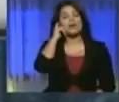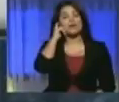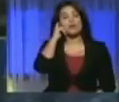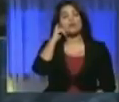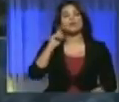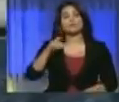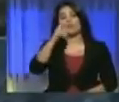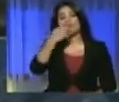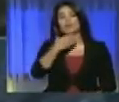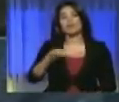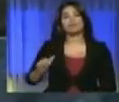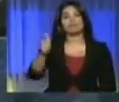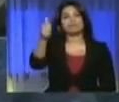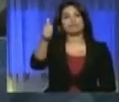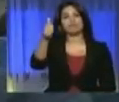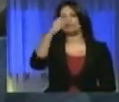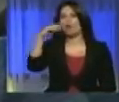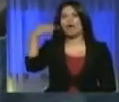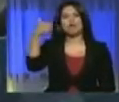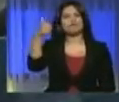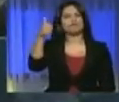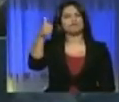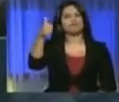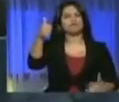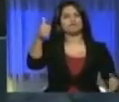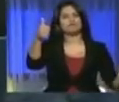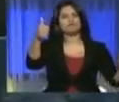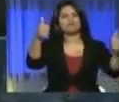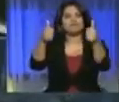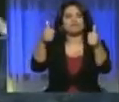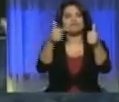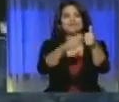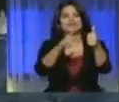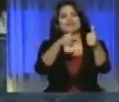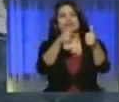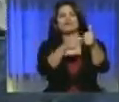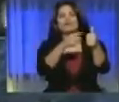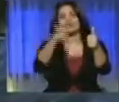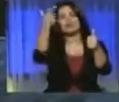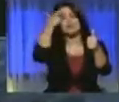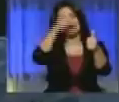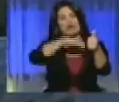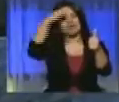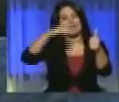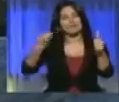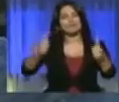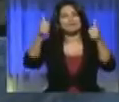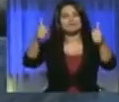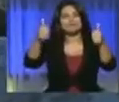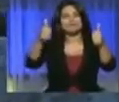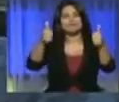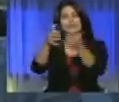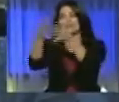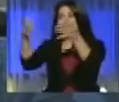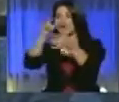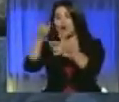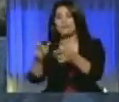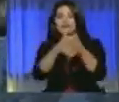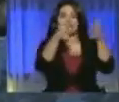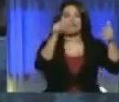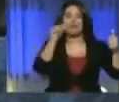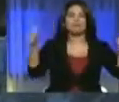gigante, comandante Hugo Chávez. Sin lugar a duda, esa unión del